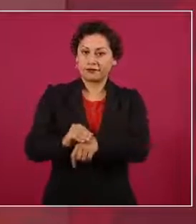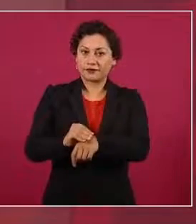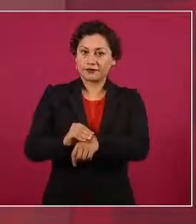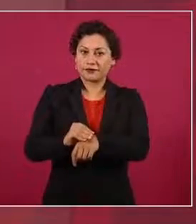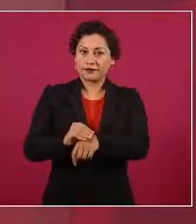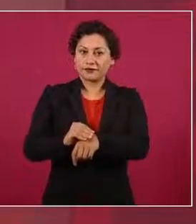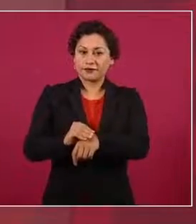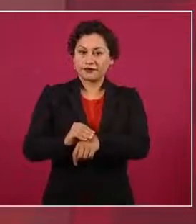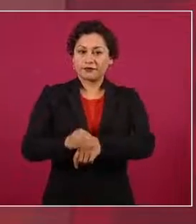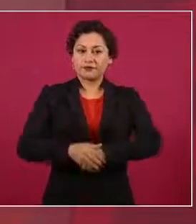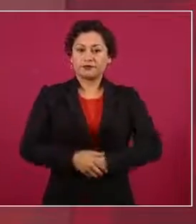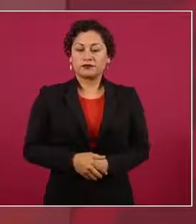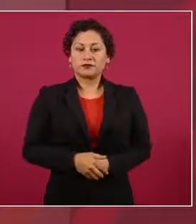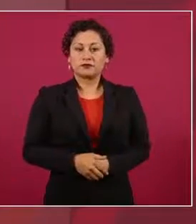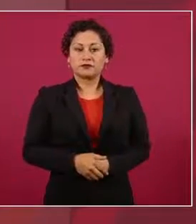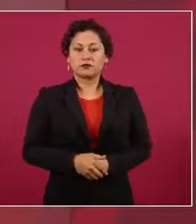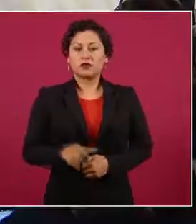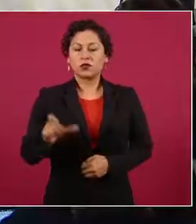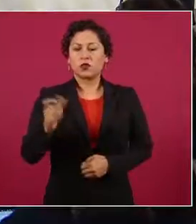el Reforma